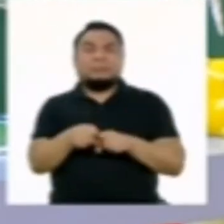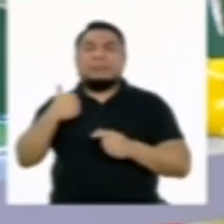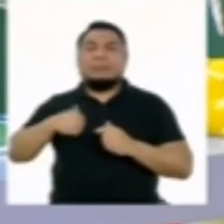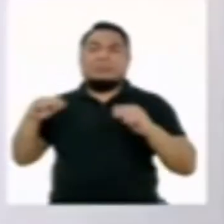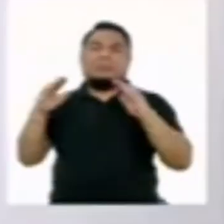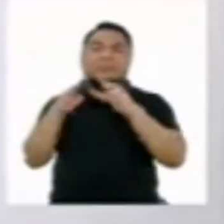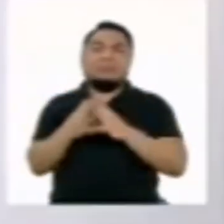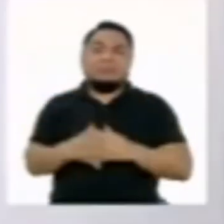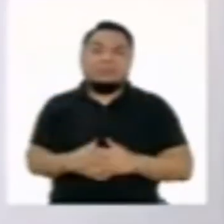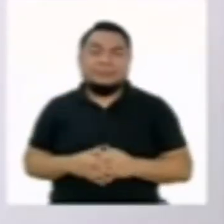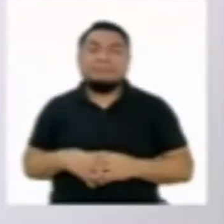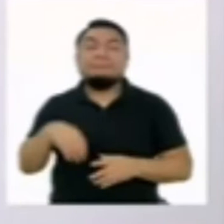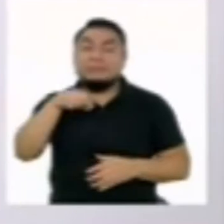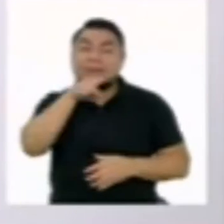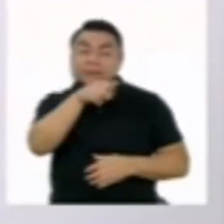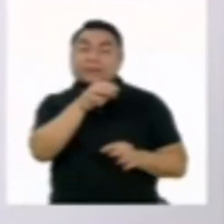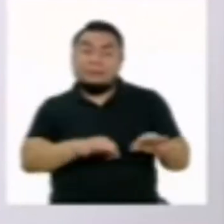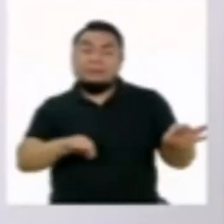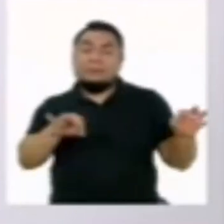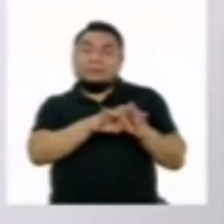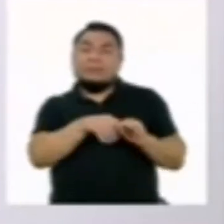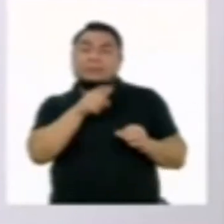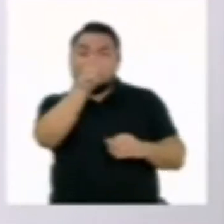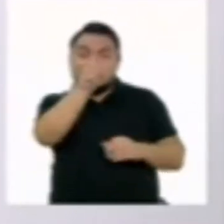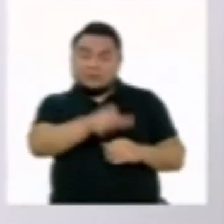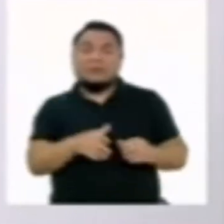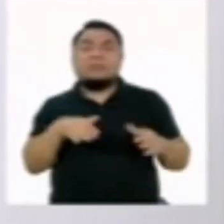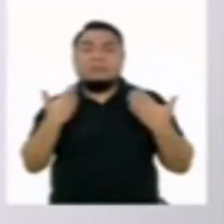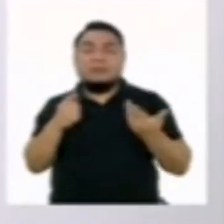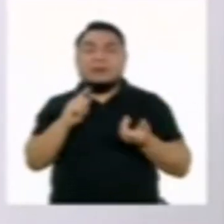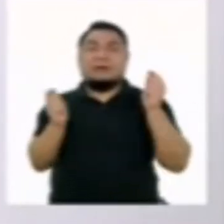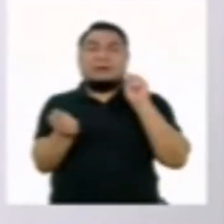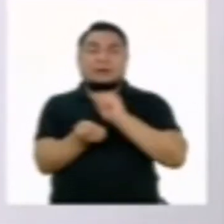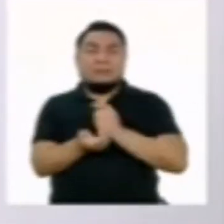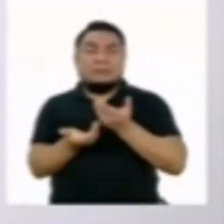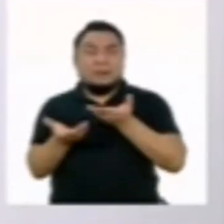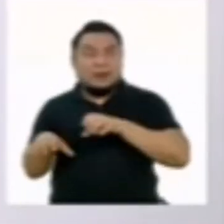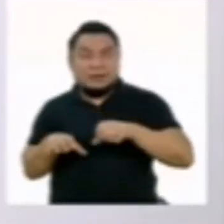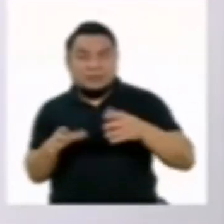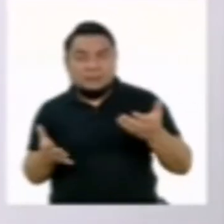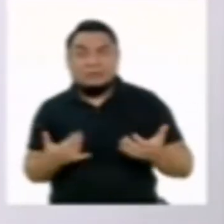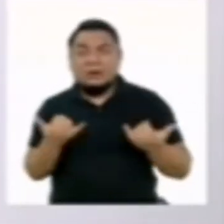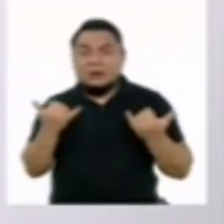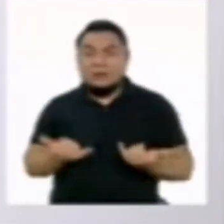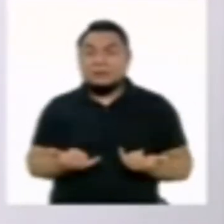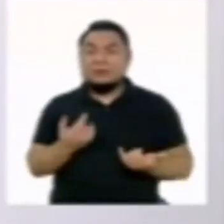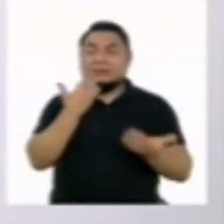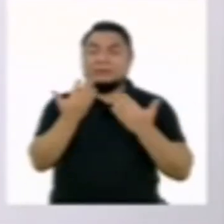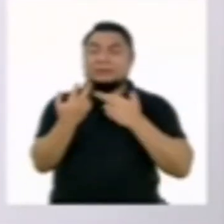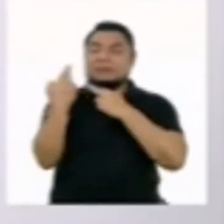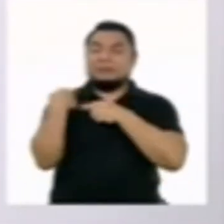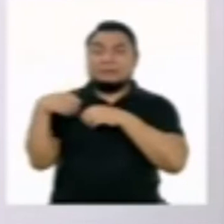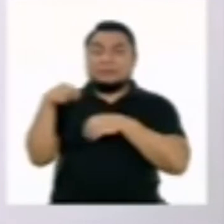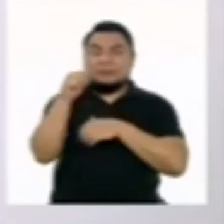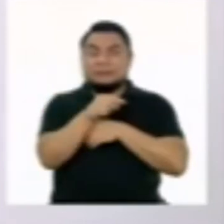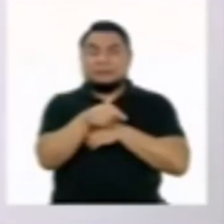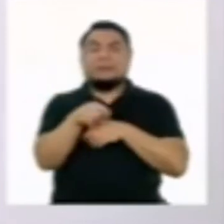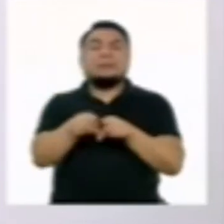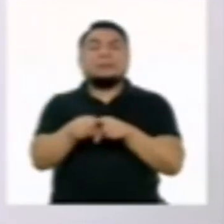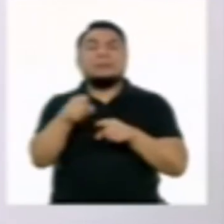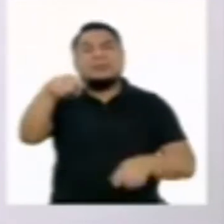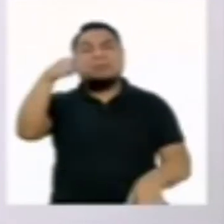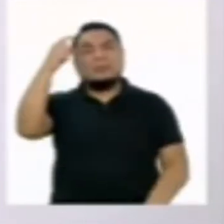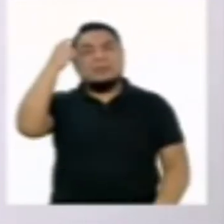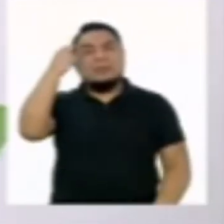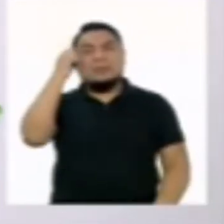las municipalidades. Son actores sociales que pueden activar el cambio, y ya que estamos hablando del rol que juegan, también